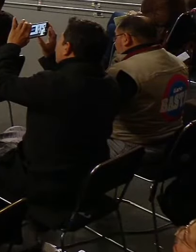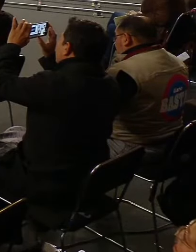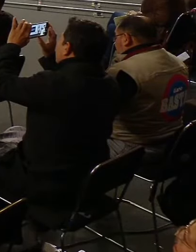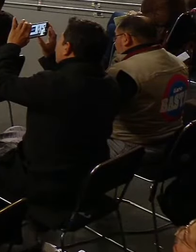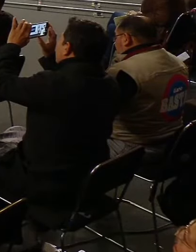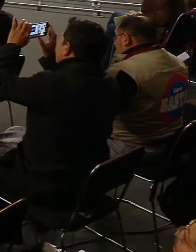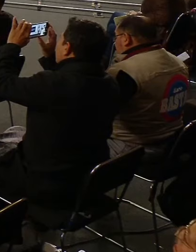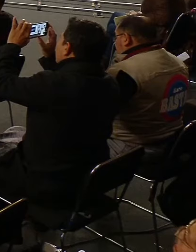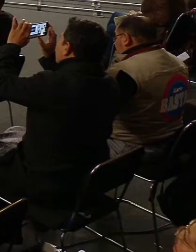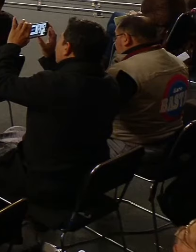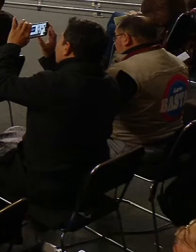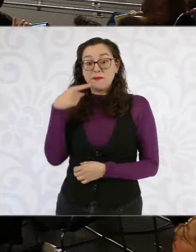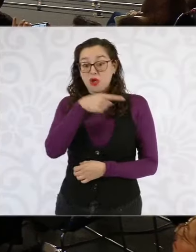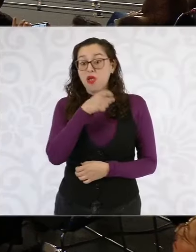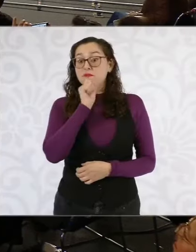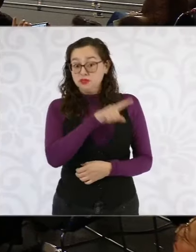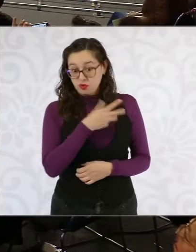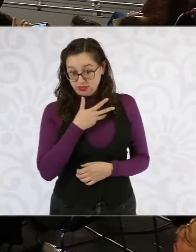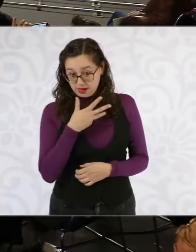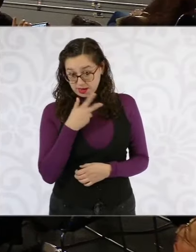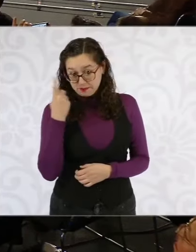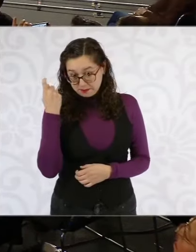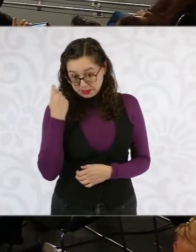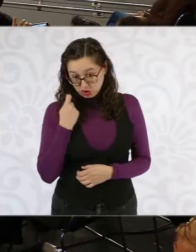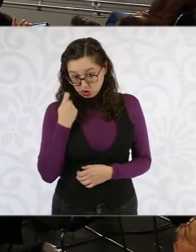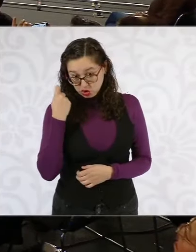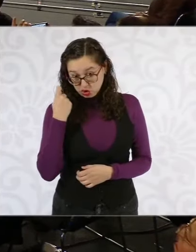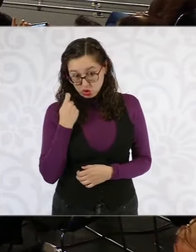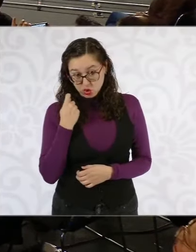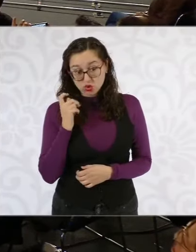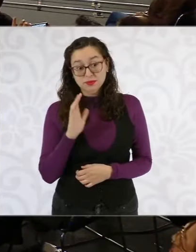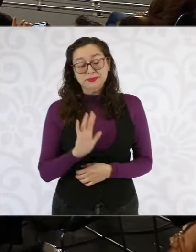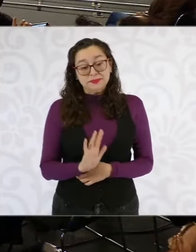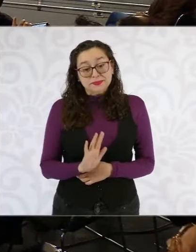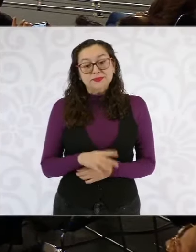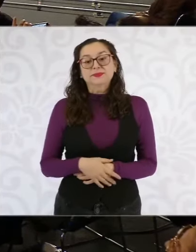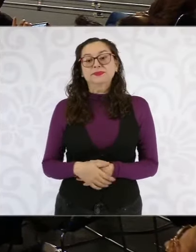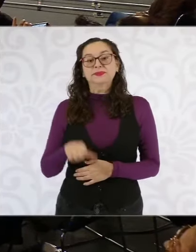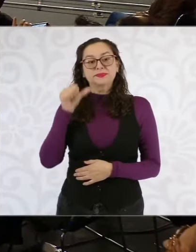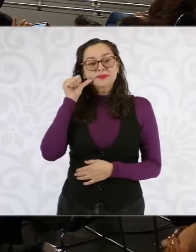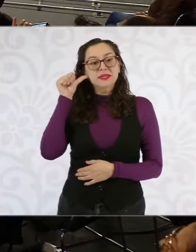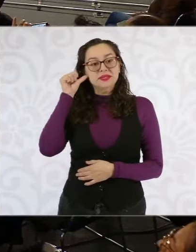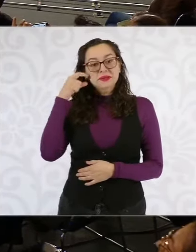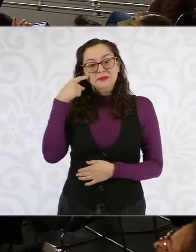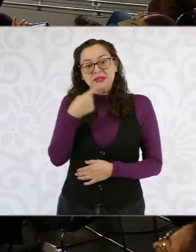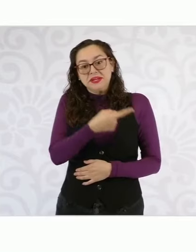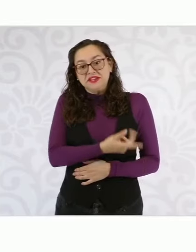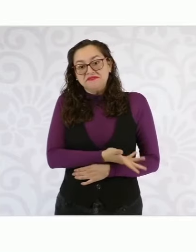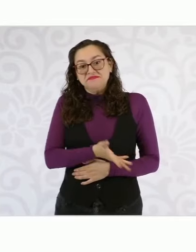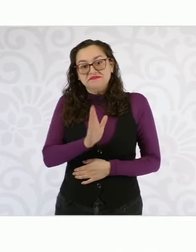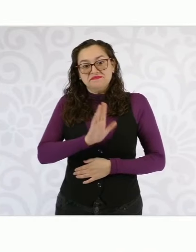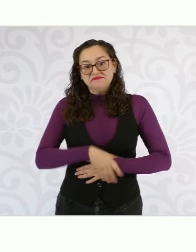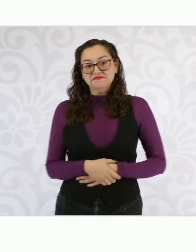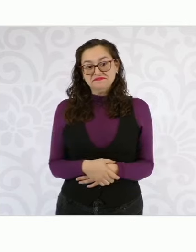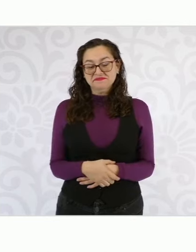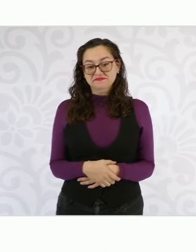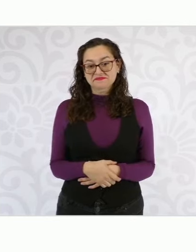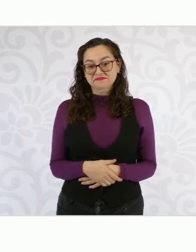pensión, ¿verdad? Pero en las redes ayer salió, ahí está,